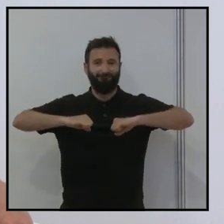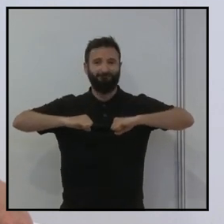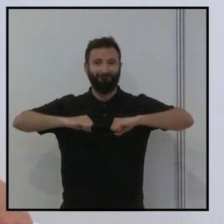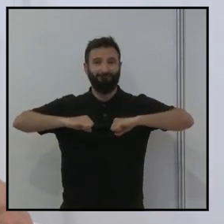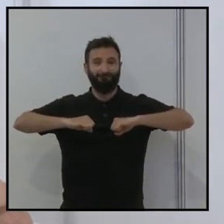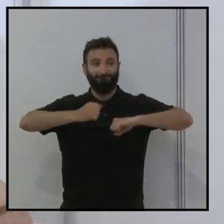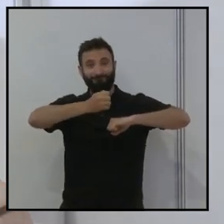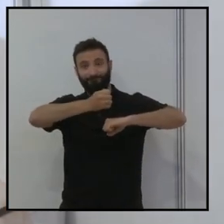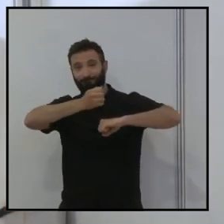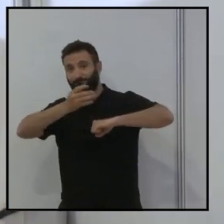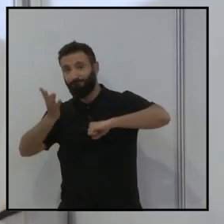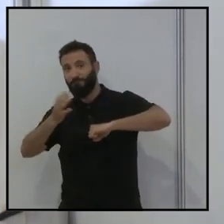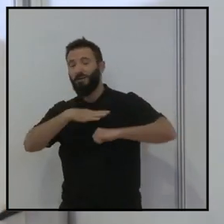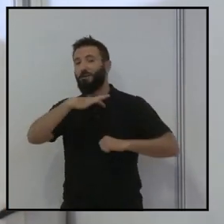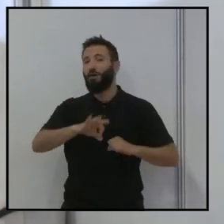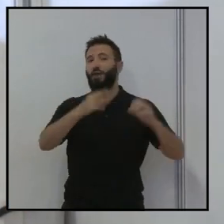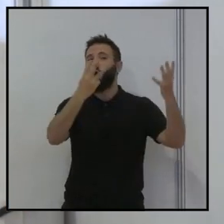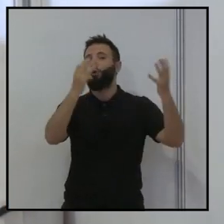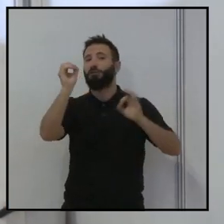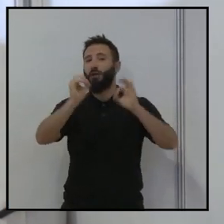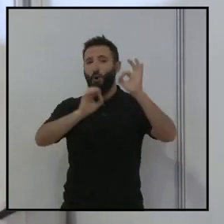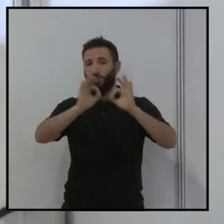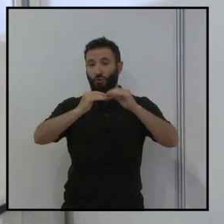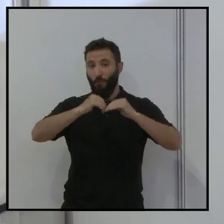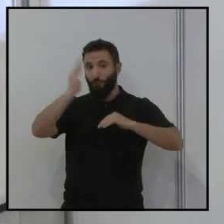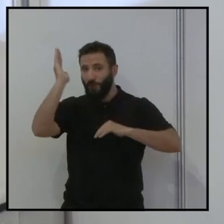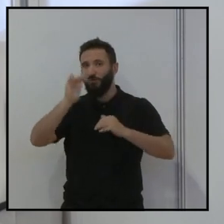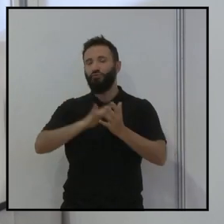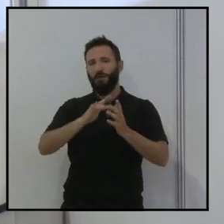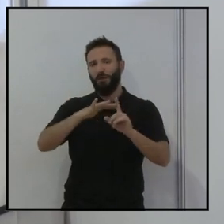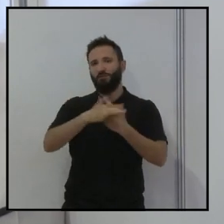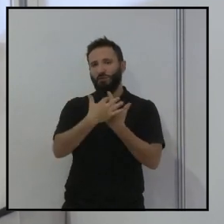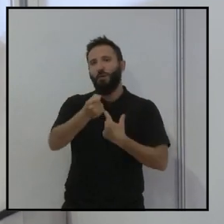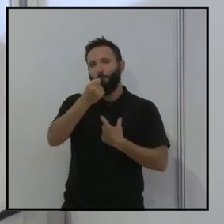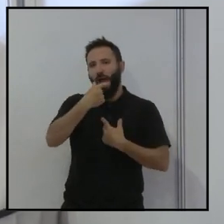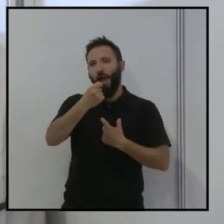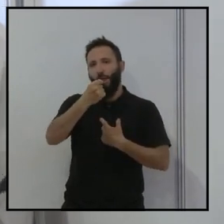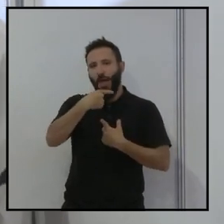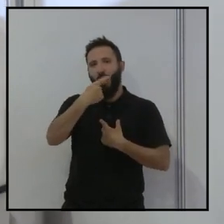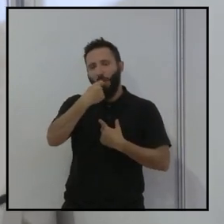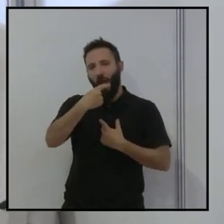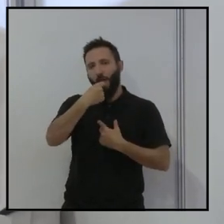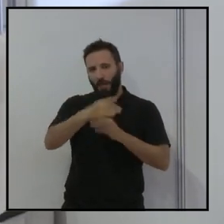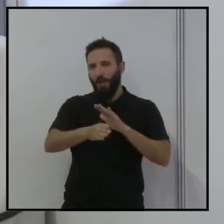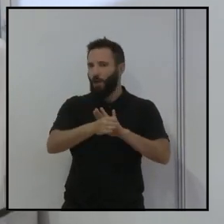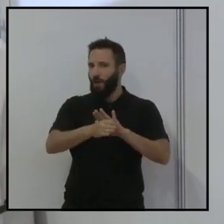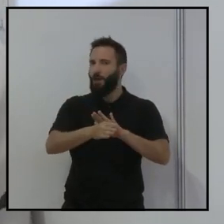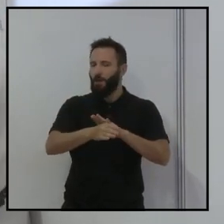que probablemente en más de un 80% de los casos están con tratamientos farmacológicos, uh-huh. Es